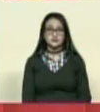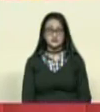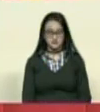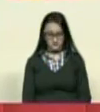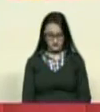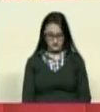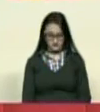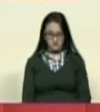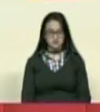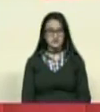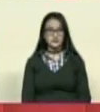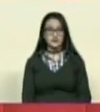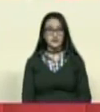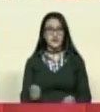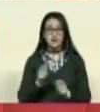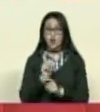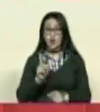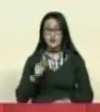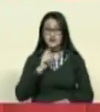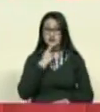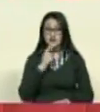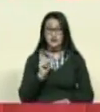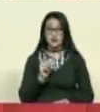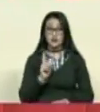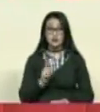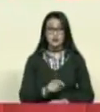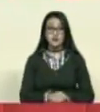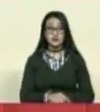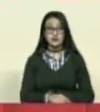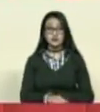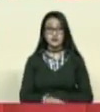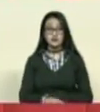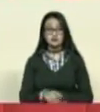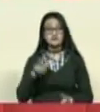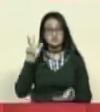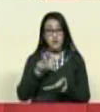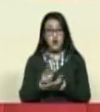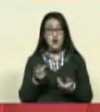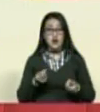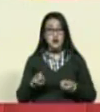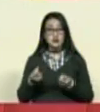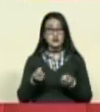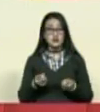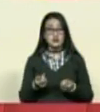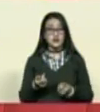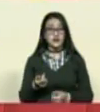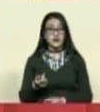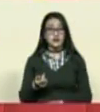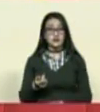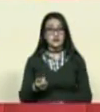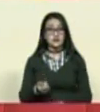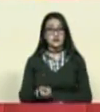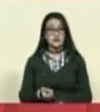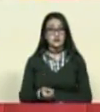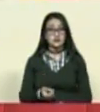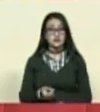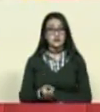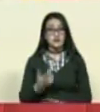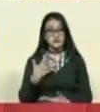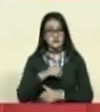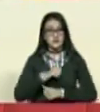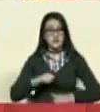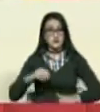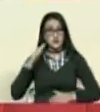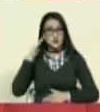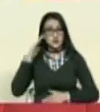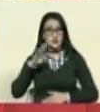Ampliación, reparación, esto tiene que ser secreto. Se aprueba el recurso, pero todo esto porque hay que tener la base